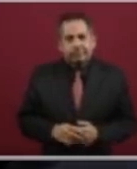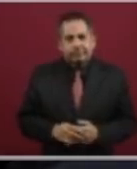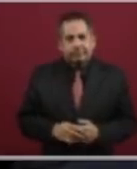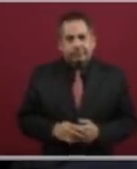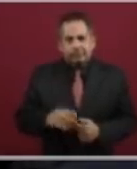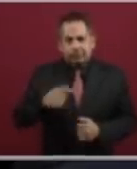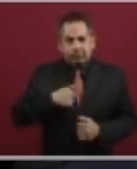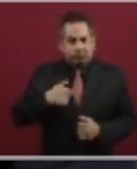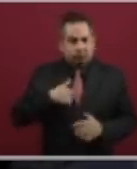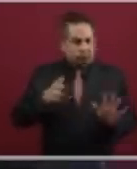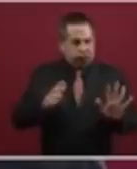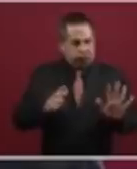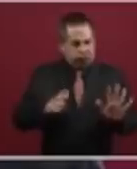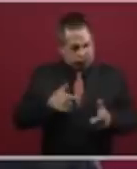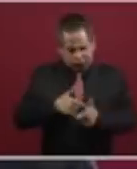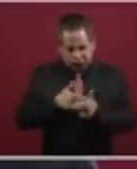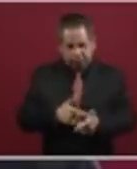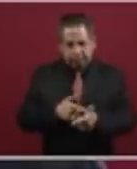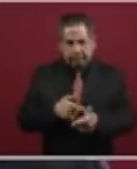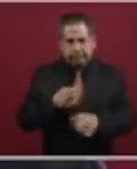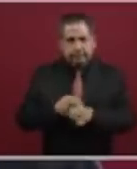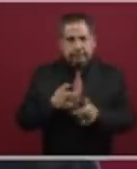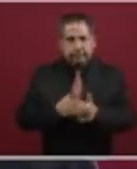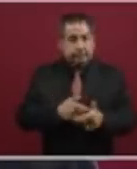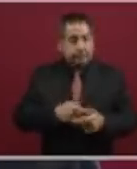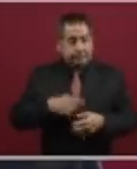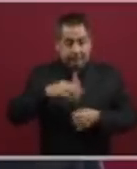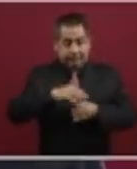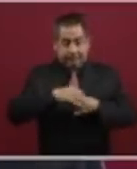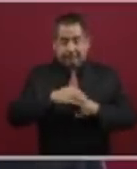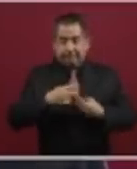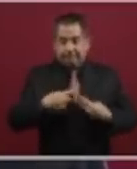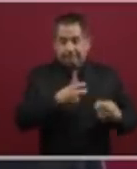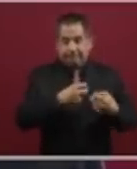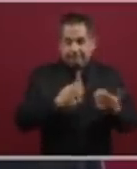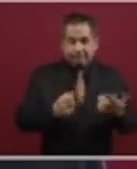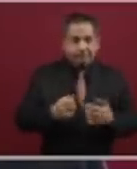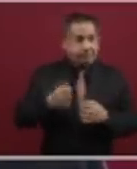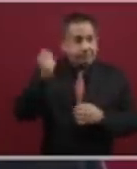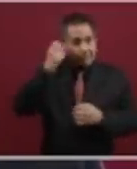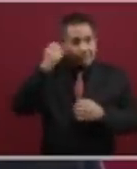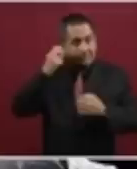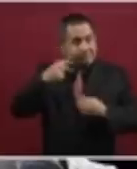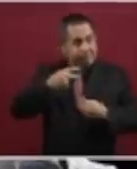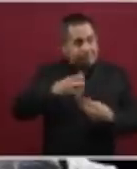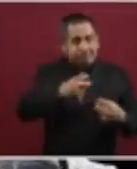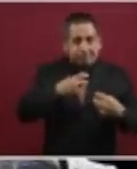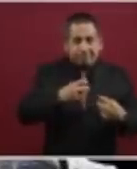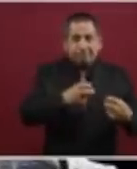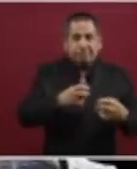pero no solo fue el que nos robaron la elección, la campaña